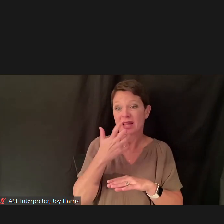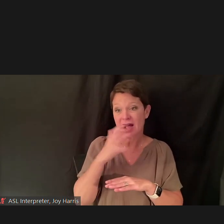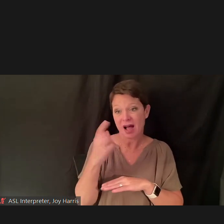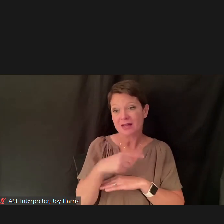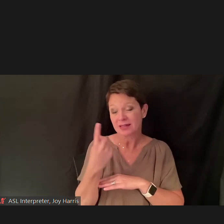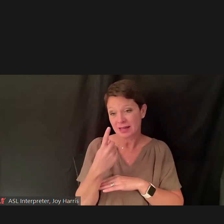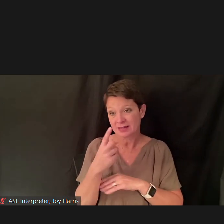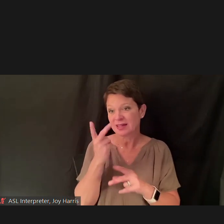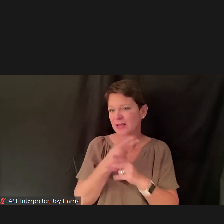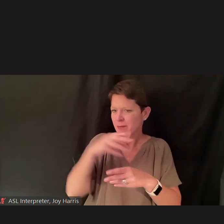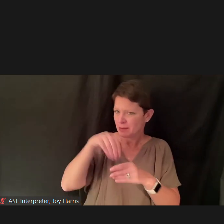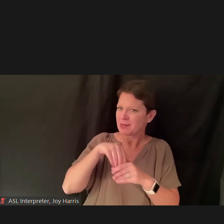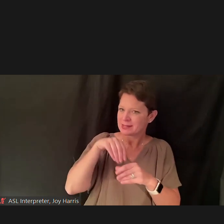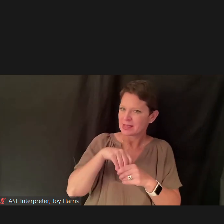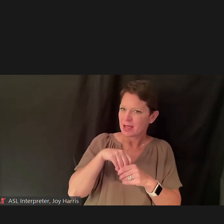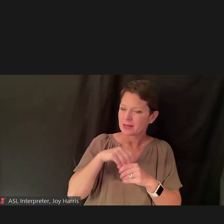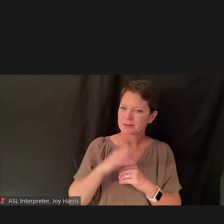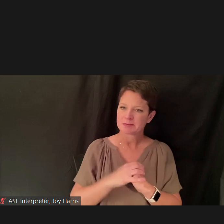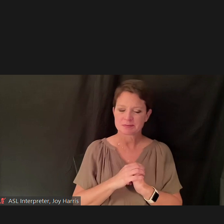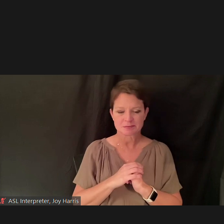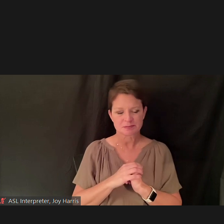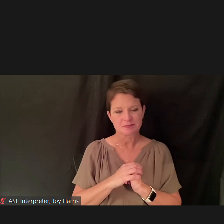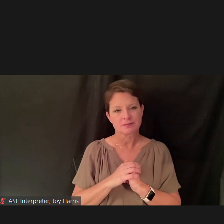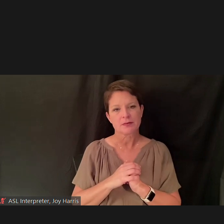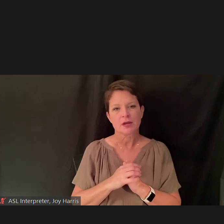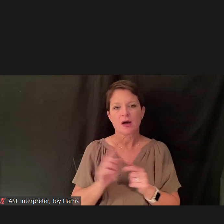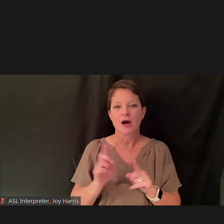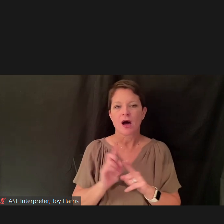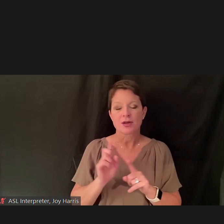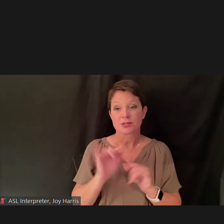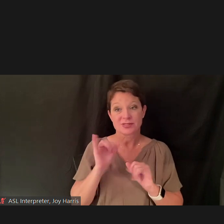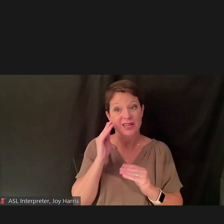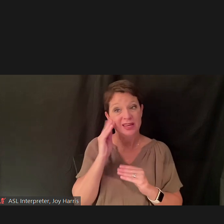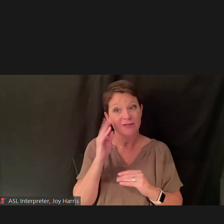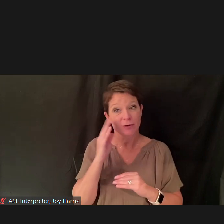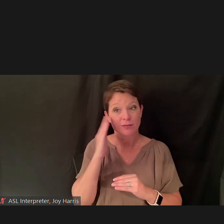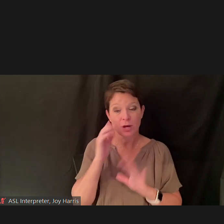Dice a que los niños se mantengan dentro de la casa en esos días de calor extremo.